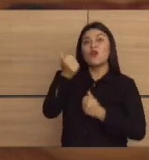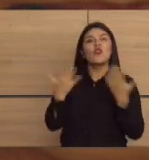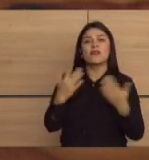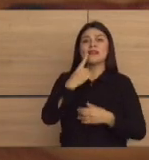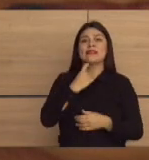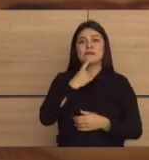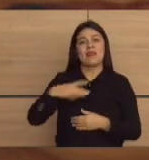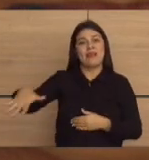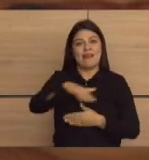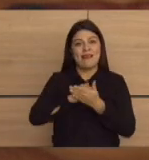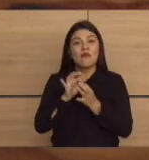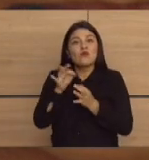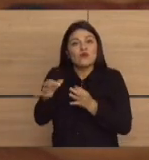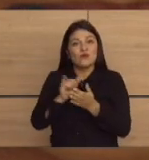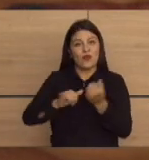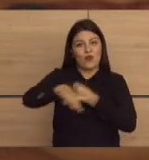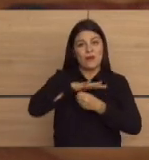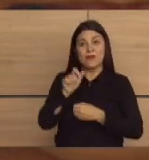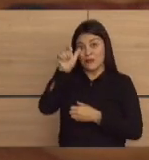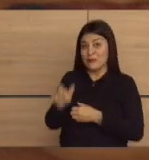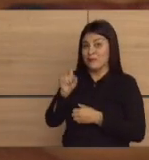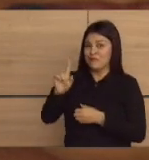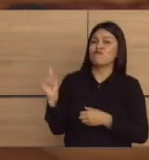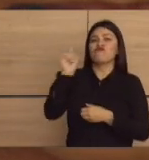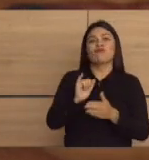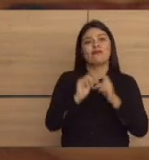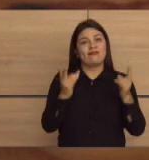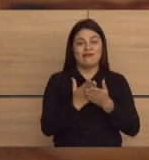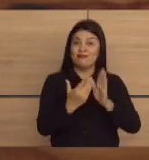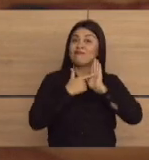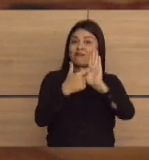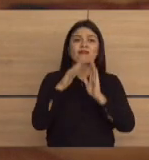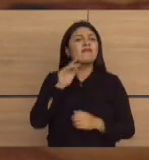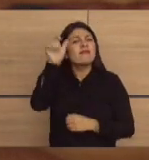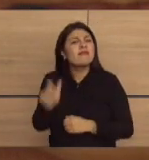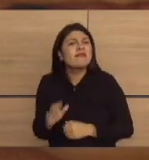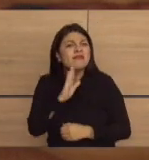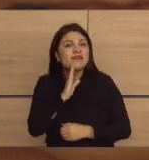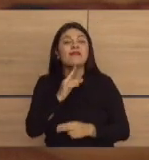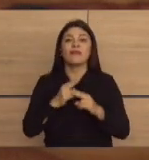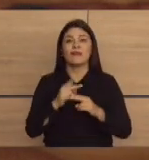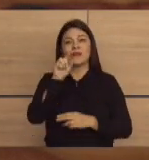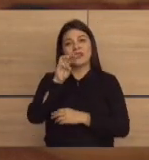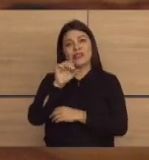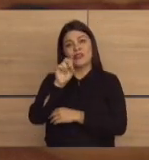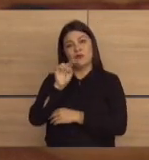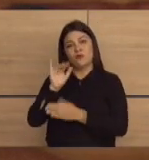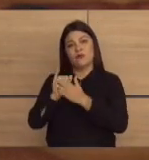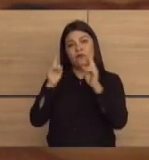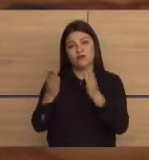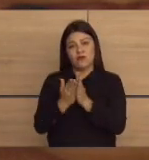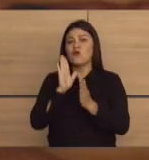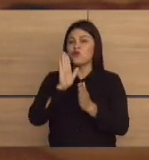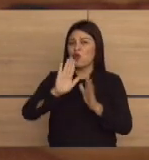Zipaquirá, municipio de Cundinamarca, con quien voy a compartir la presentación. Él es Simón Olaya, estudiante del Colegio San